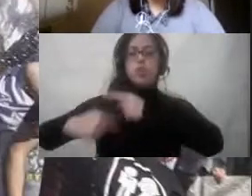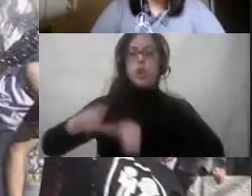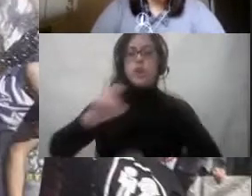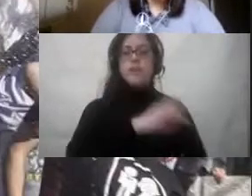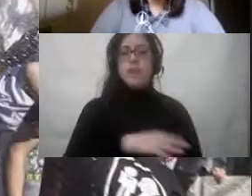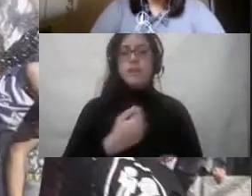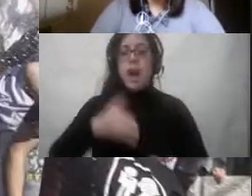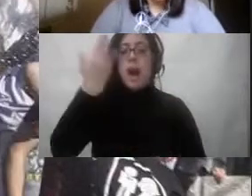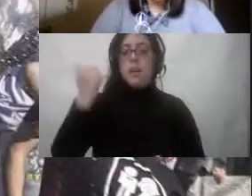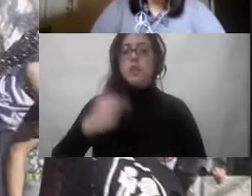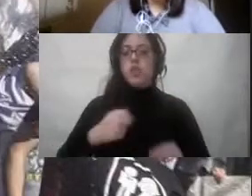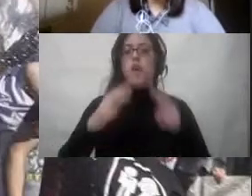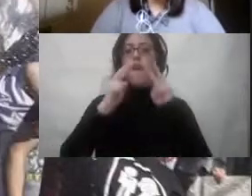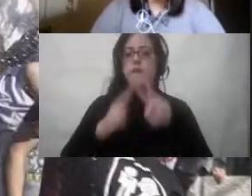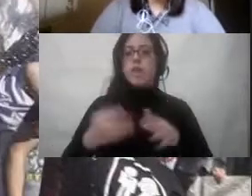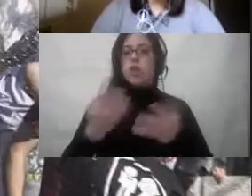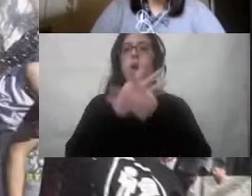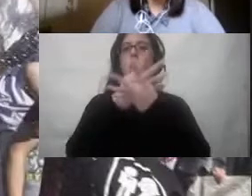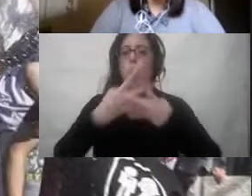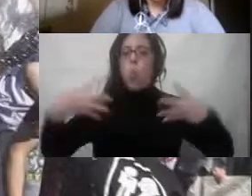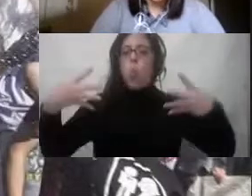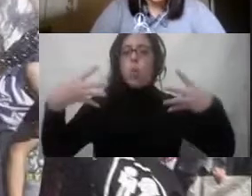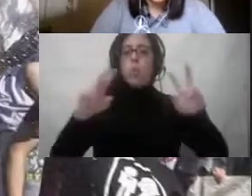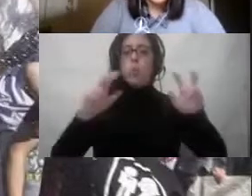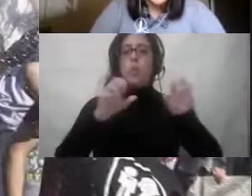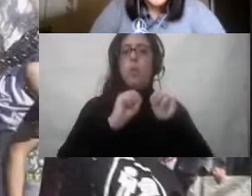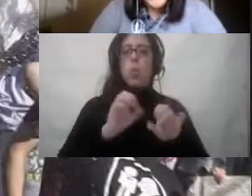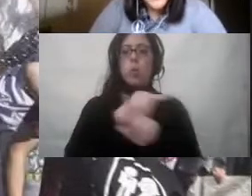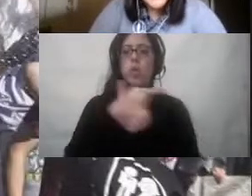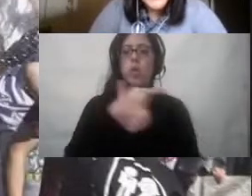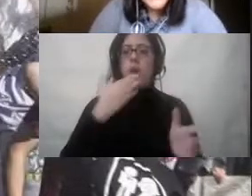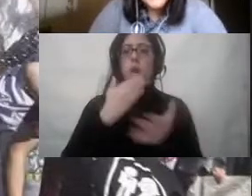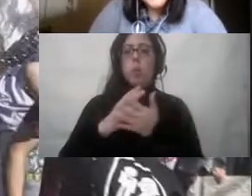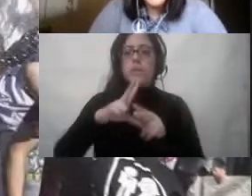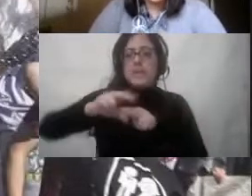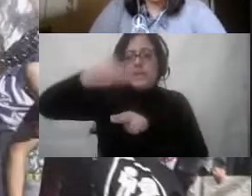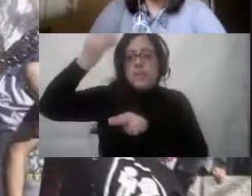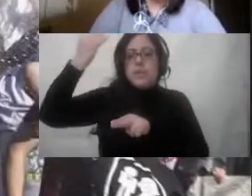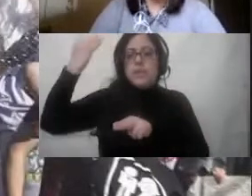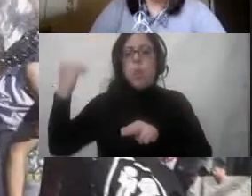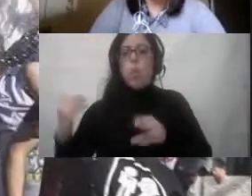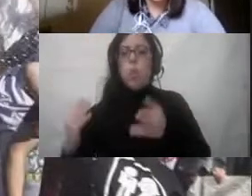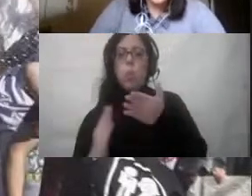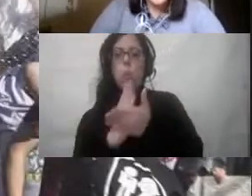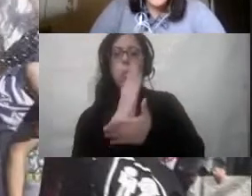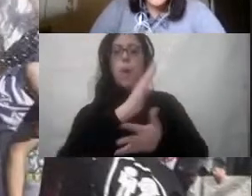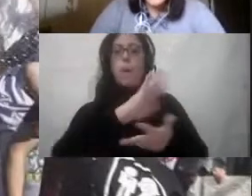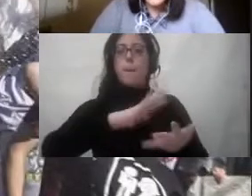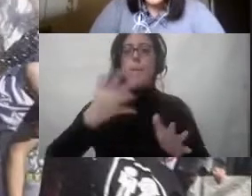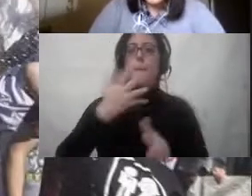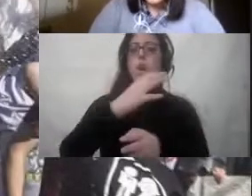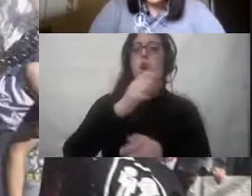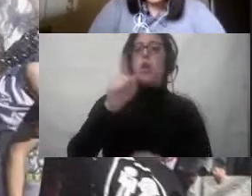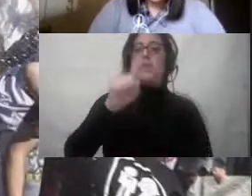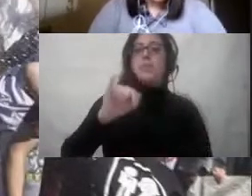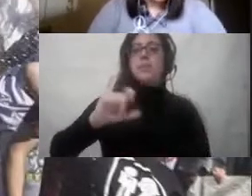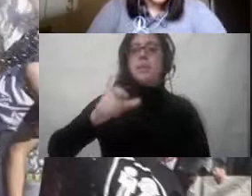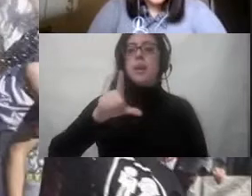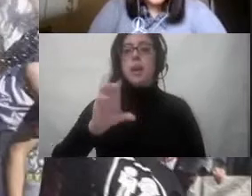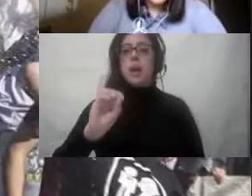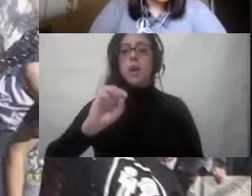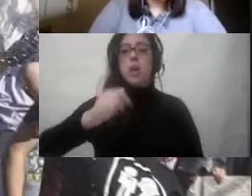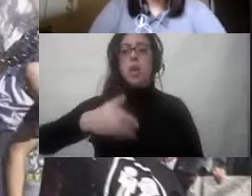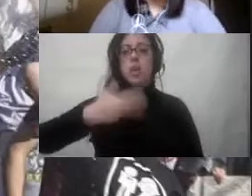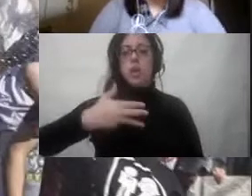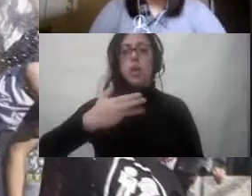los currículums de historia para educación media desde la creación del sistema educativo a mediados del siglo XIX. Y lo que tenemos